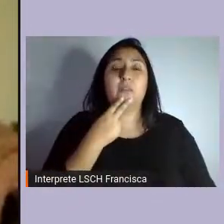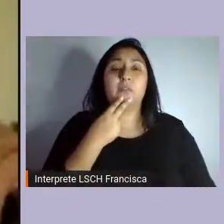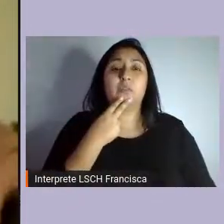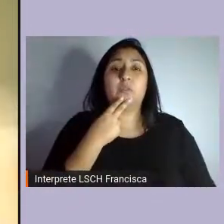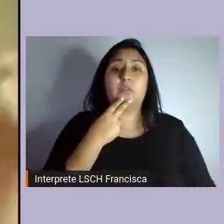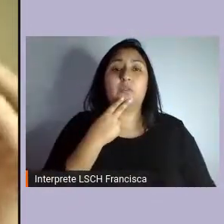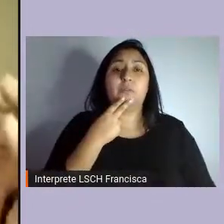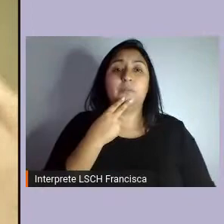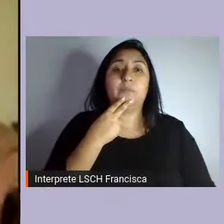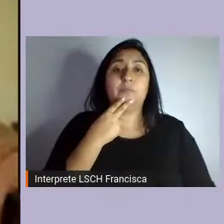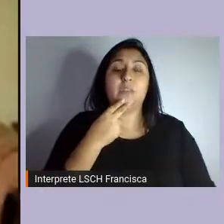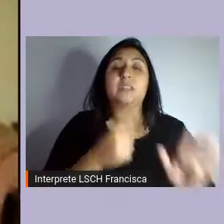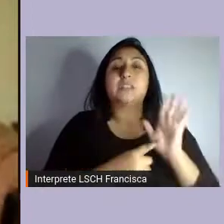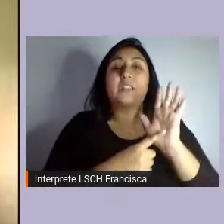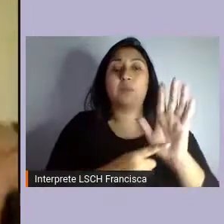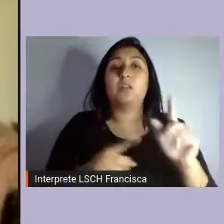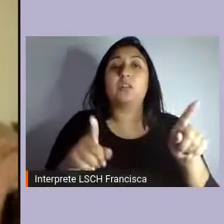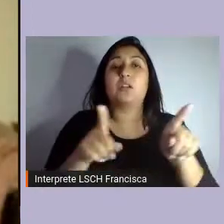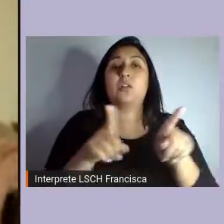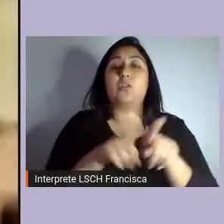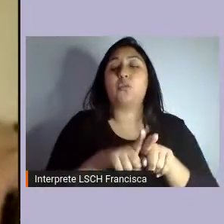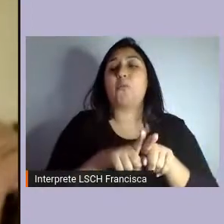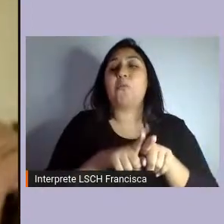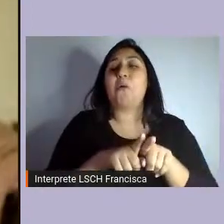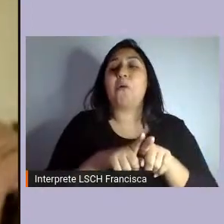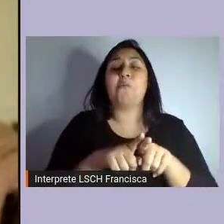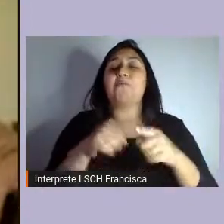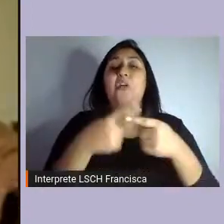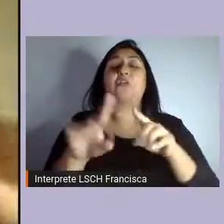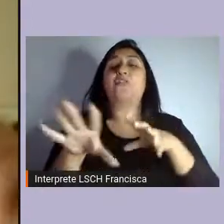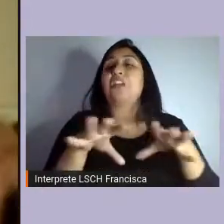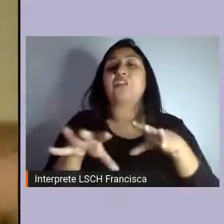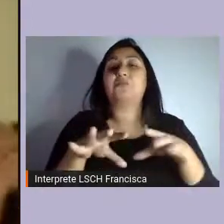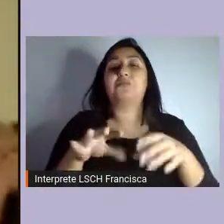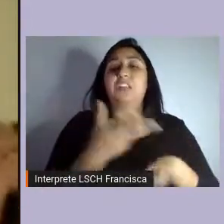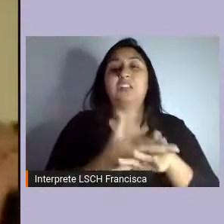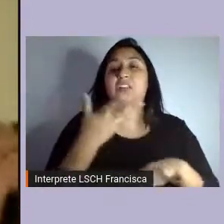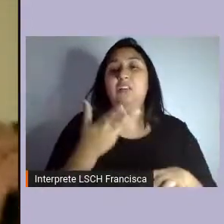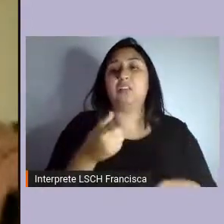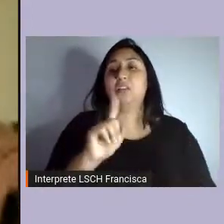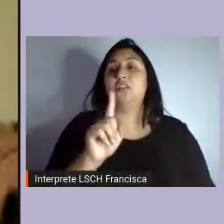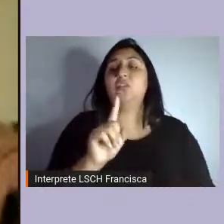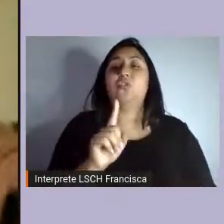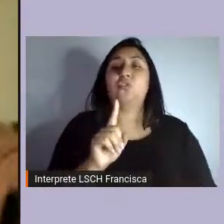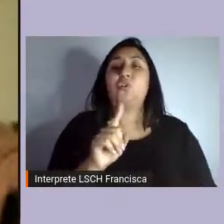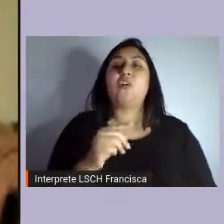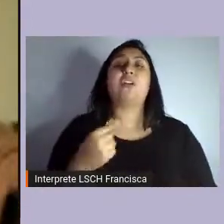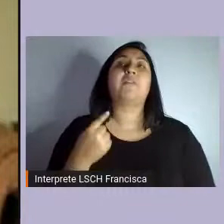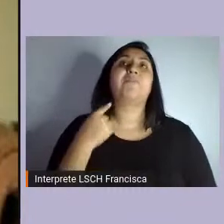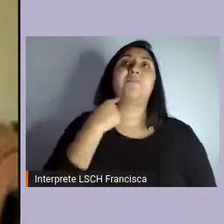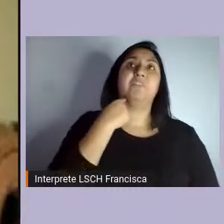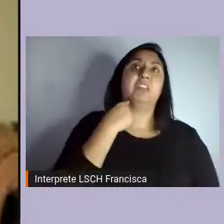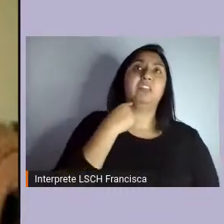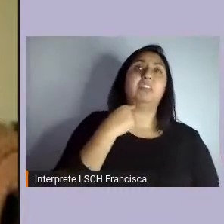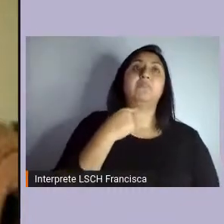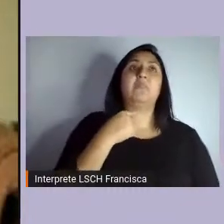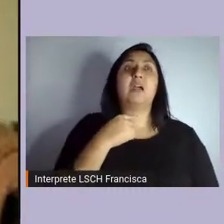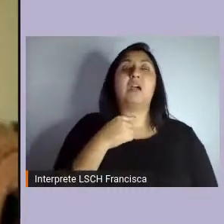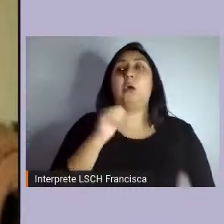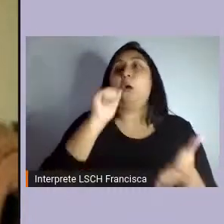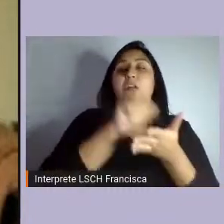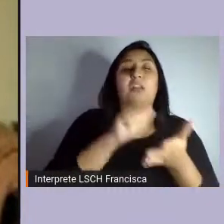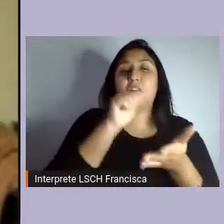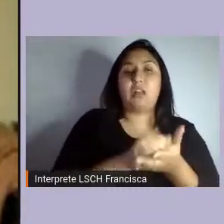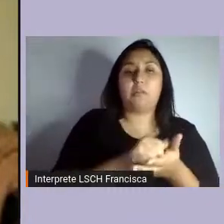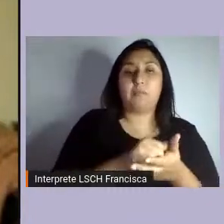con Violeta como algo más, o sea, algo que como que está ahí, no es algo de lo que ella nunca es víctima, ni se queja de aquí. Incluso se